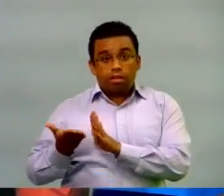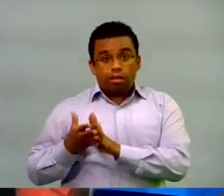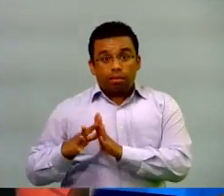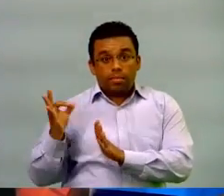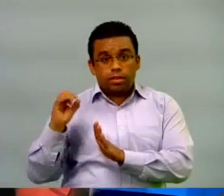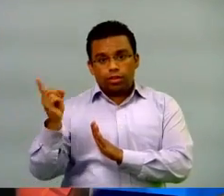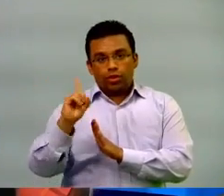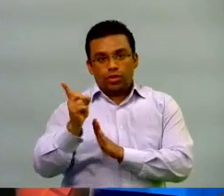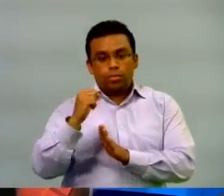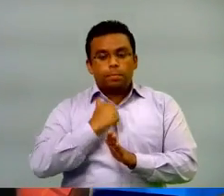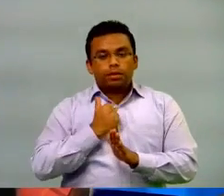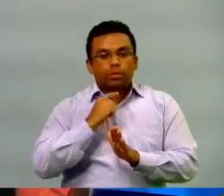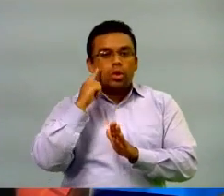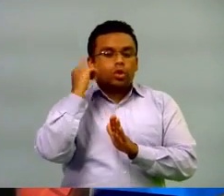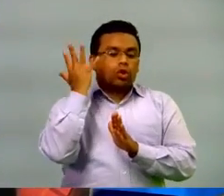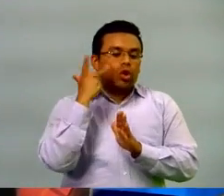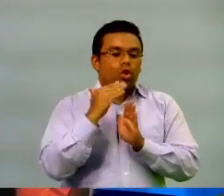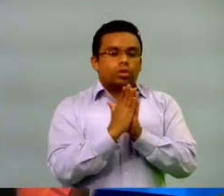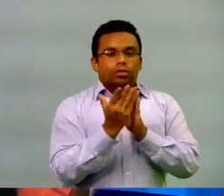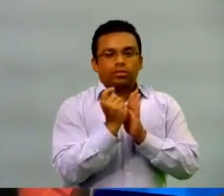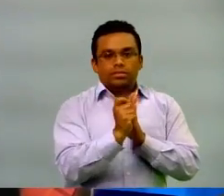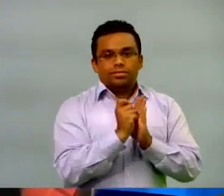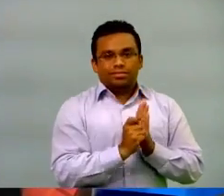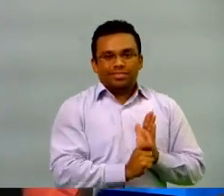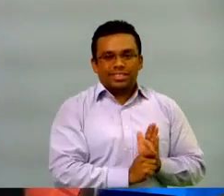Operar. Es básicamente el acceso